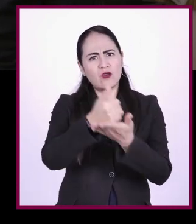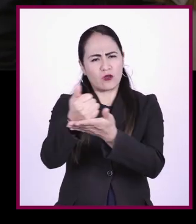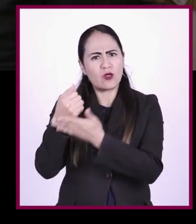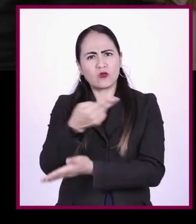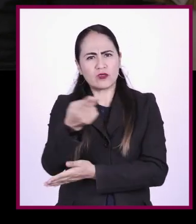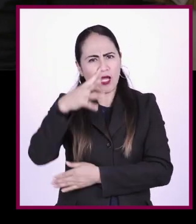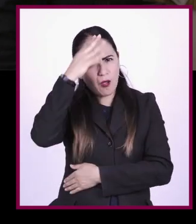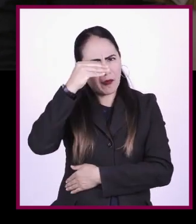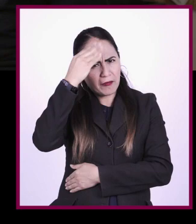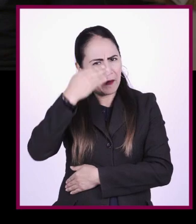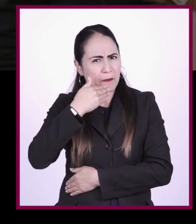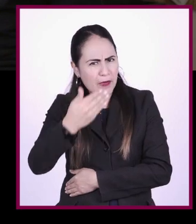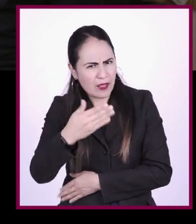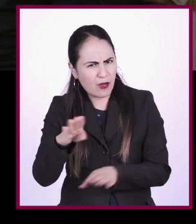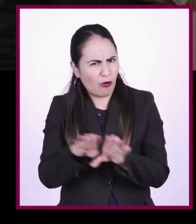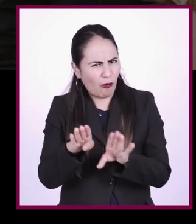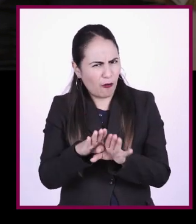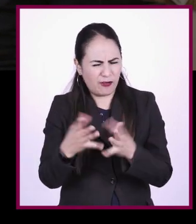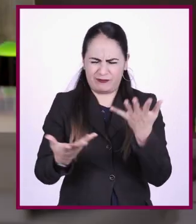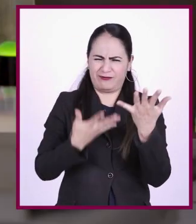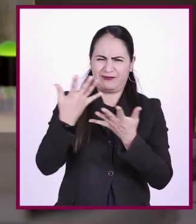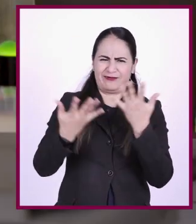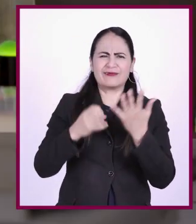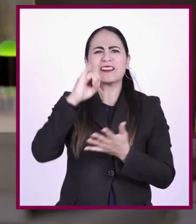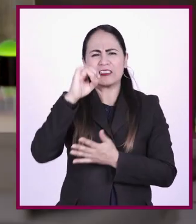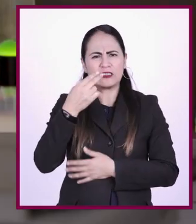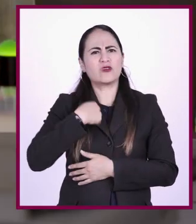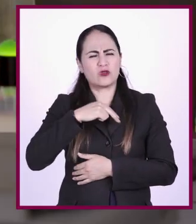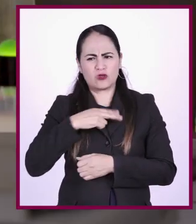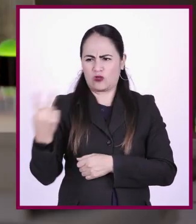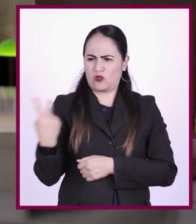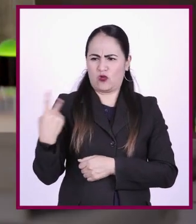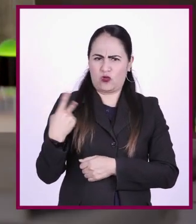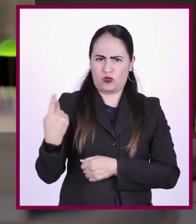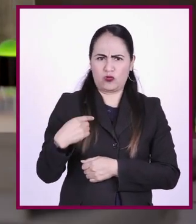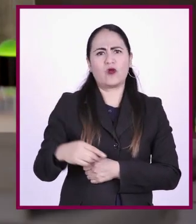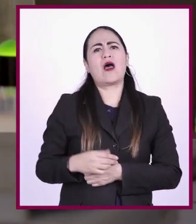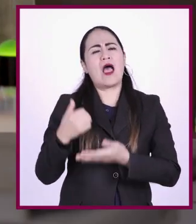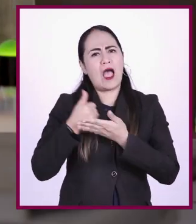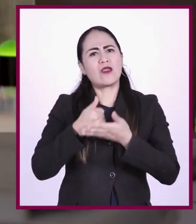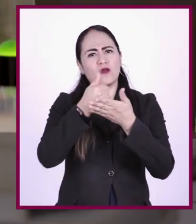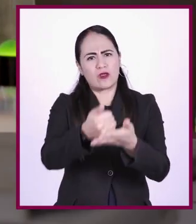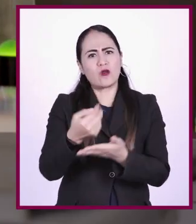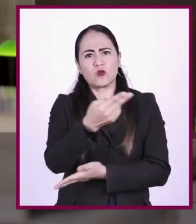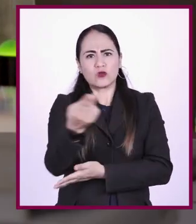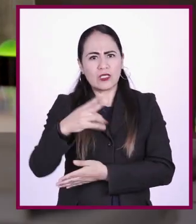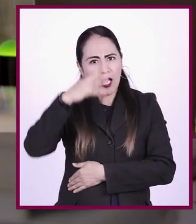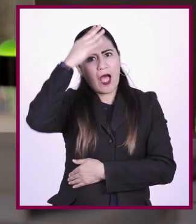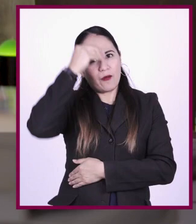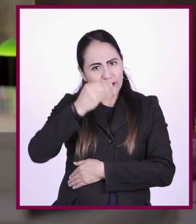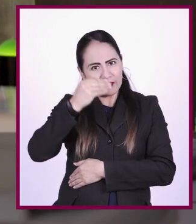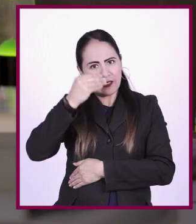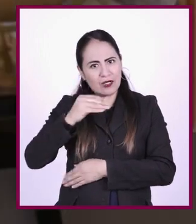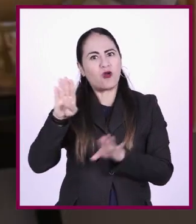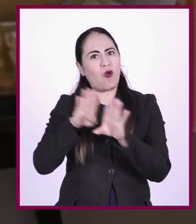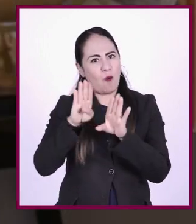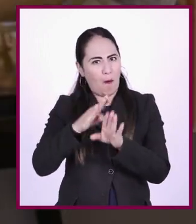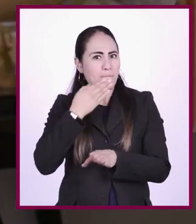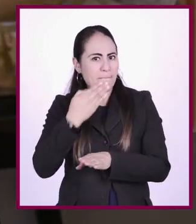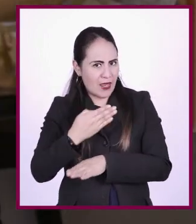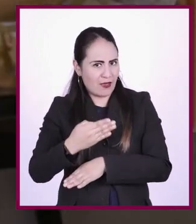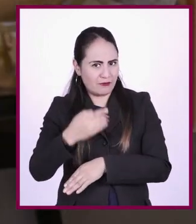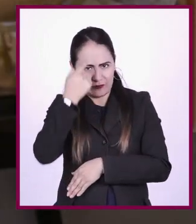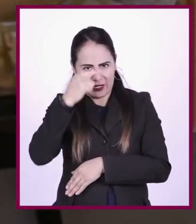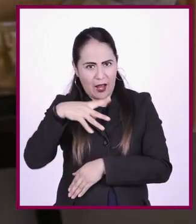de cómo aprender. Yo sé que se escucha medio trabalenguas, pero es lo que hacemos el Juanma y yo, ayudarlos a aprender a aprender. Así